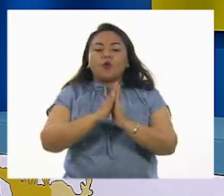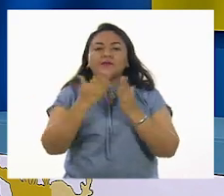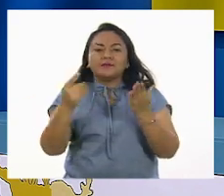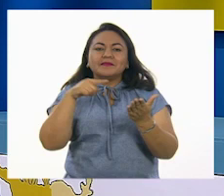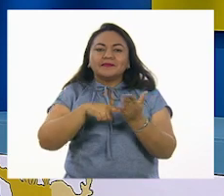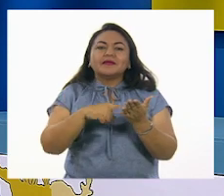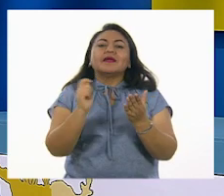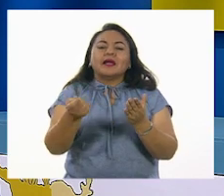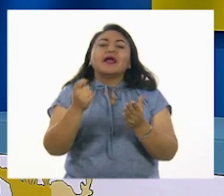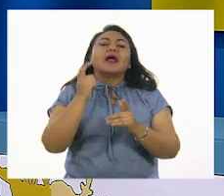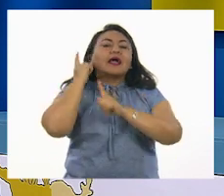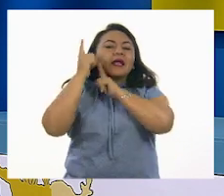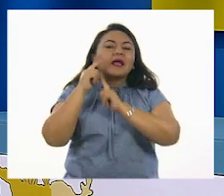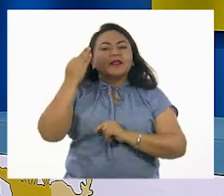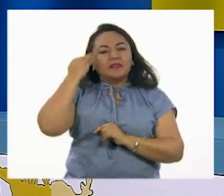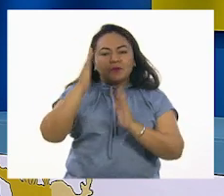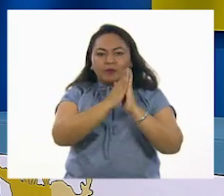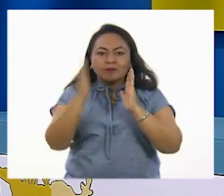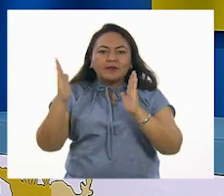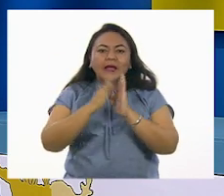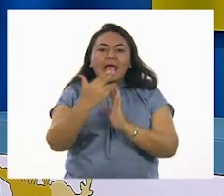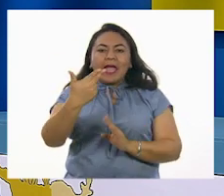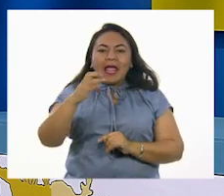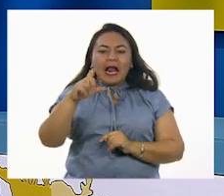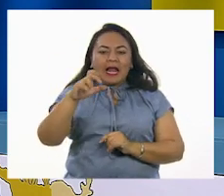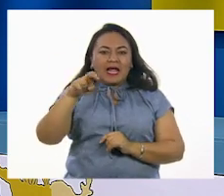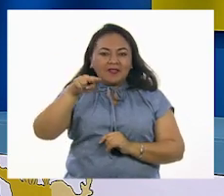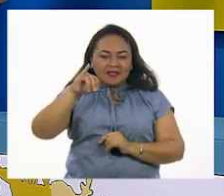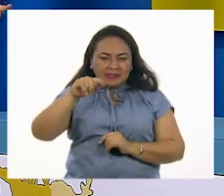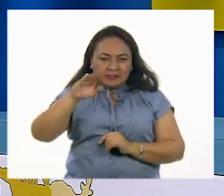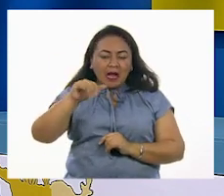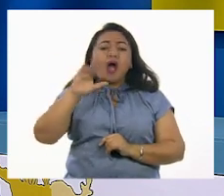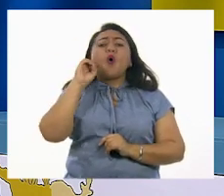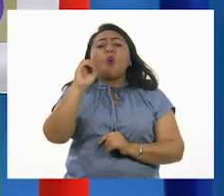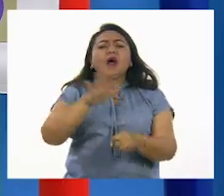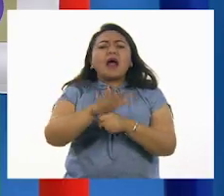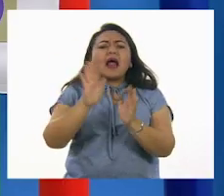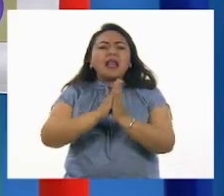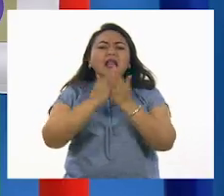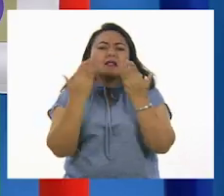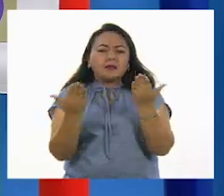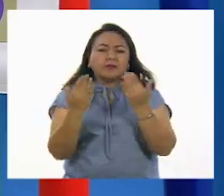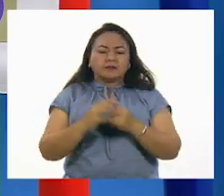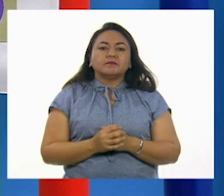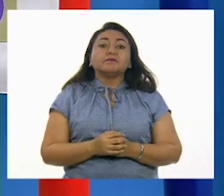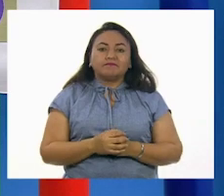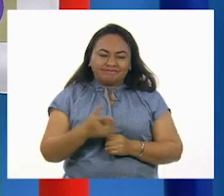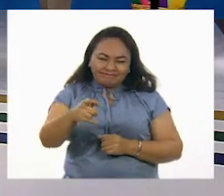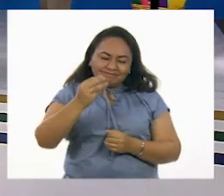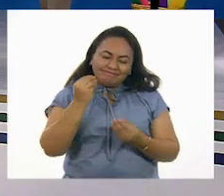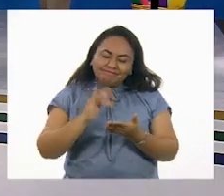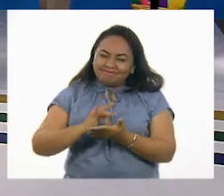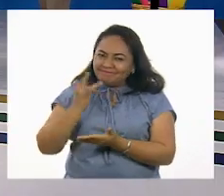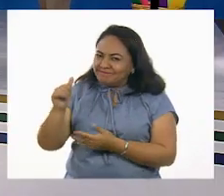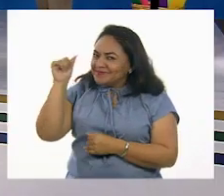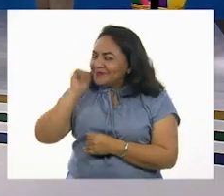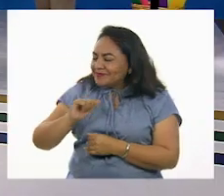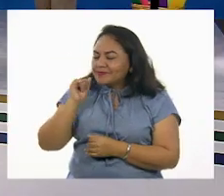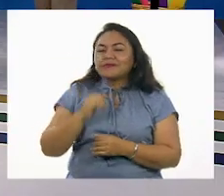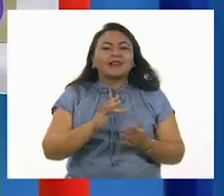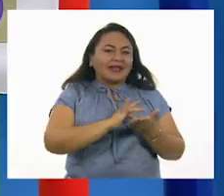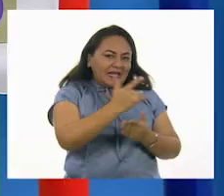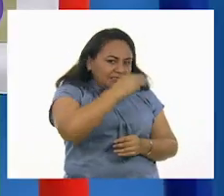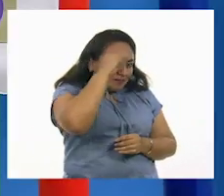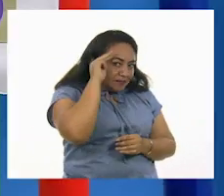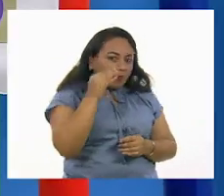helenística. También puedes consultar alguna fuente de información confiable o tu libro de texto. Pues Alberto, como siempre, muchas gracias. Muchas gracias,